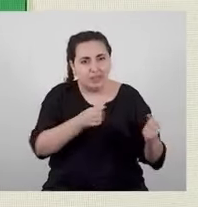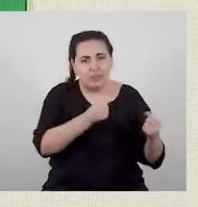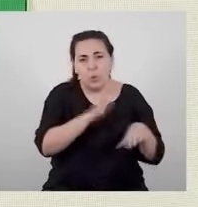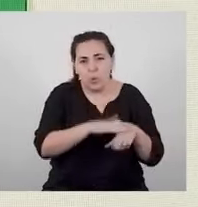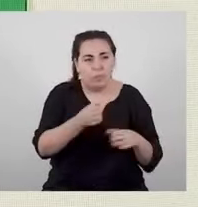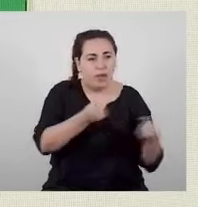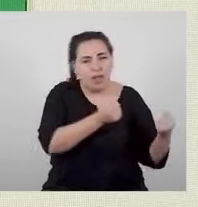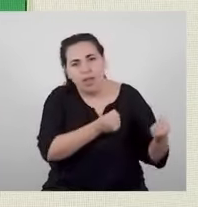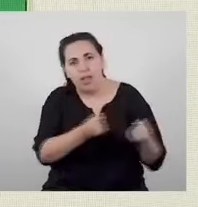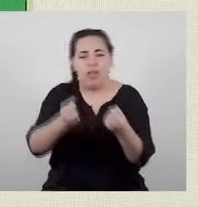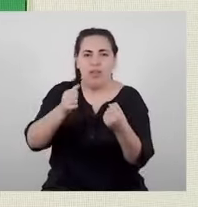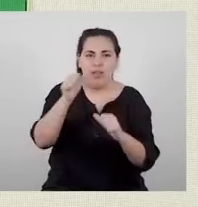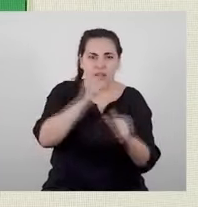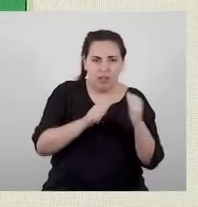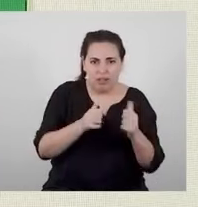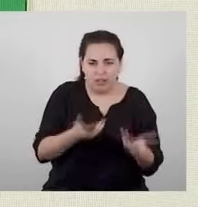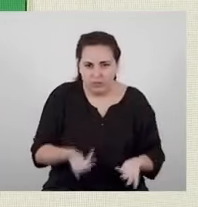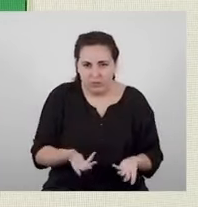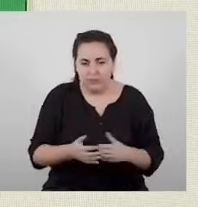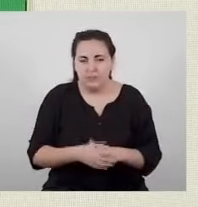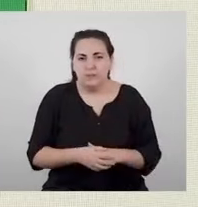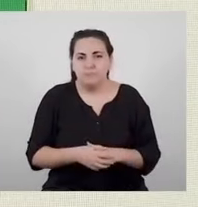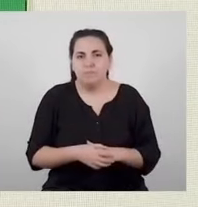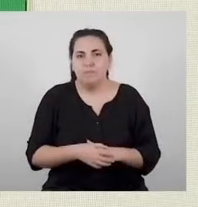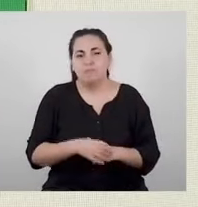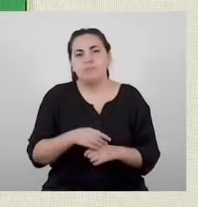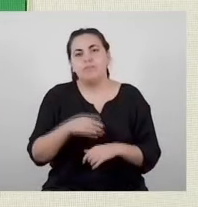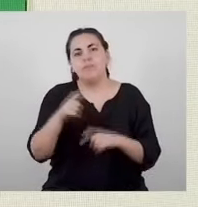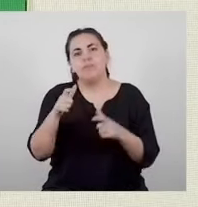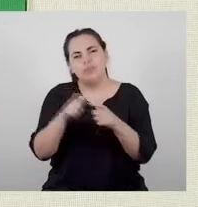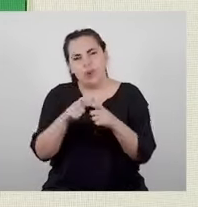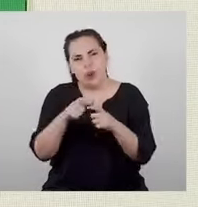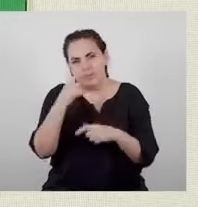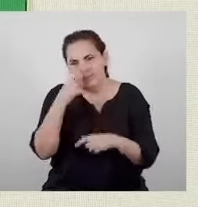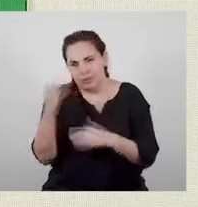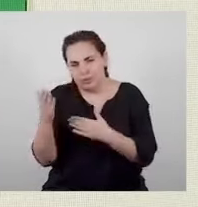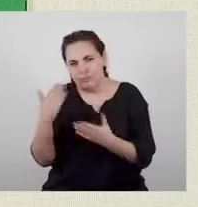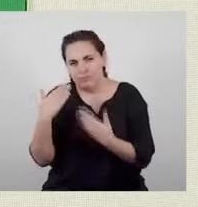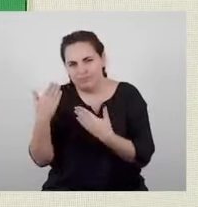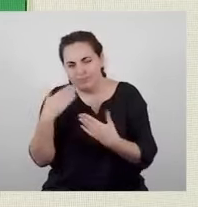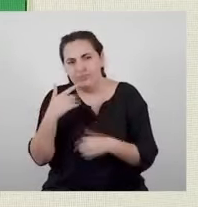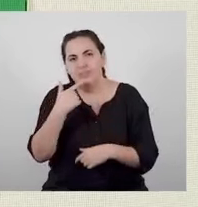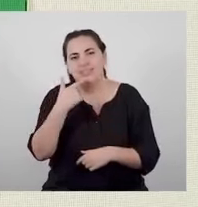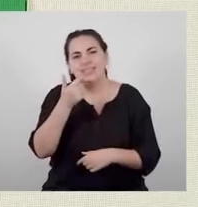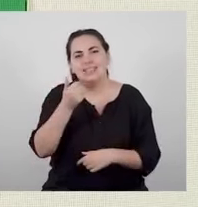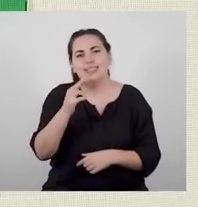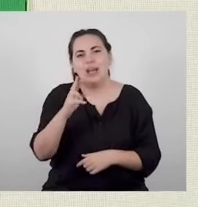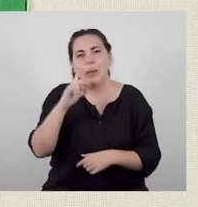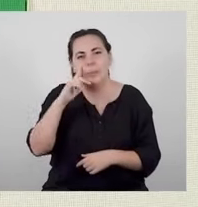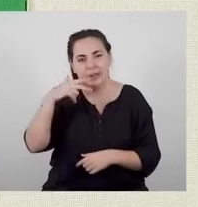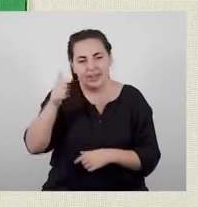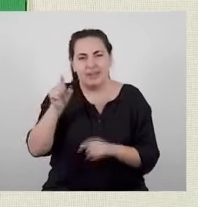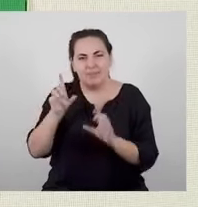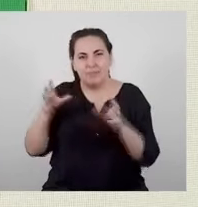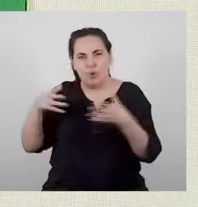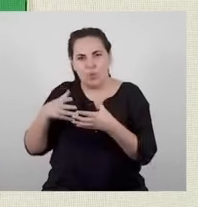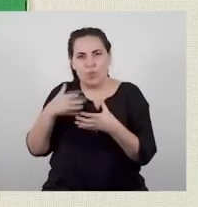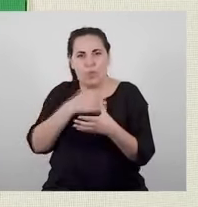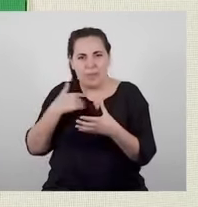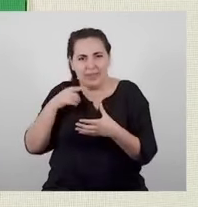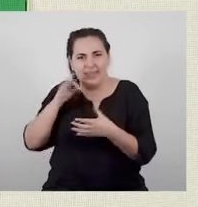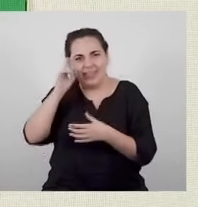en esta última parte del programa quiero que escuchen el testimonio de Sabrina Sabrina forma parte hoy de Madres del Dolor ¿por qué?